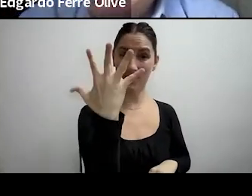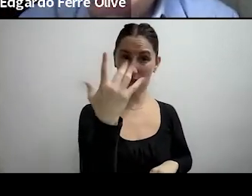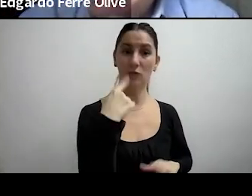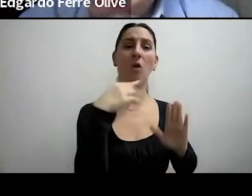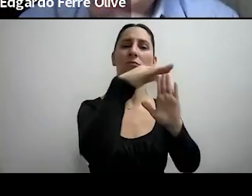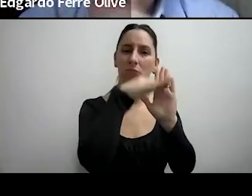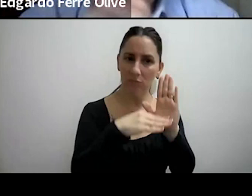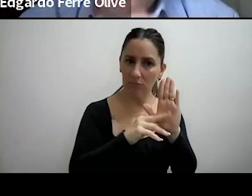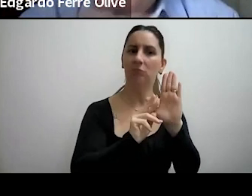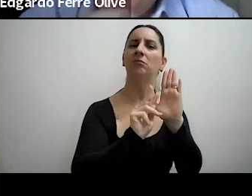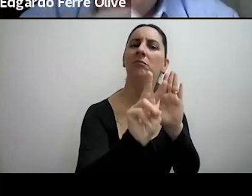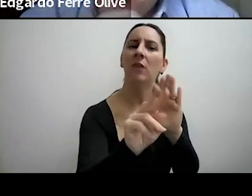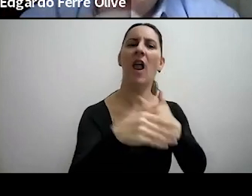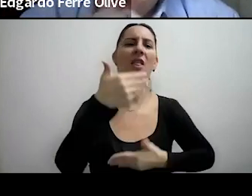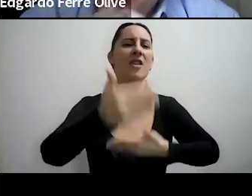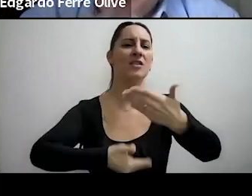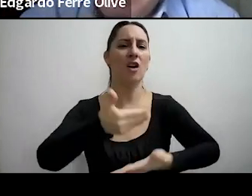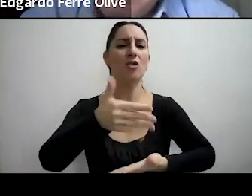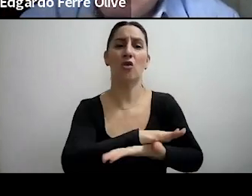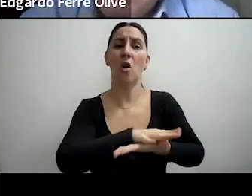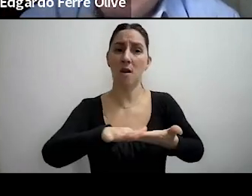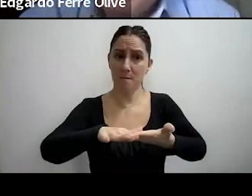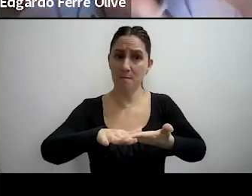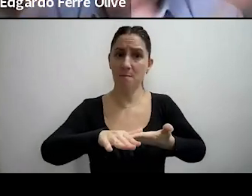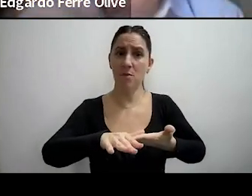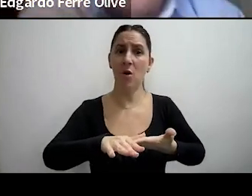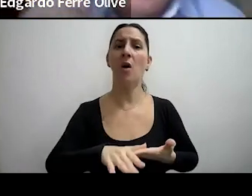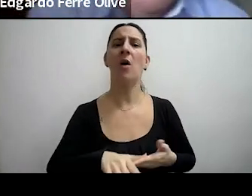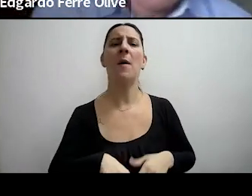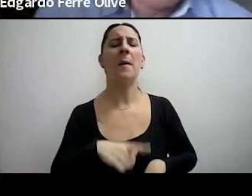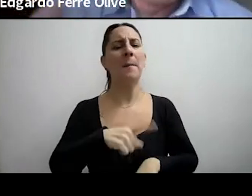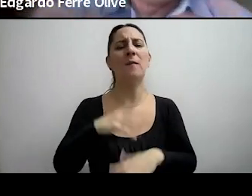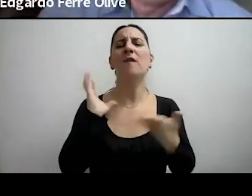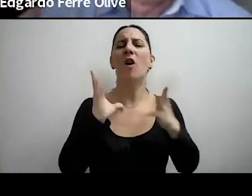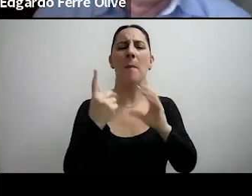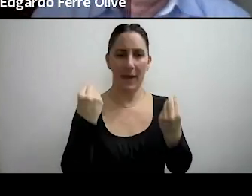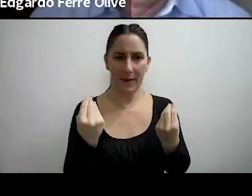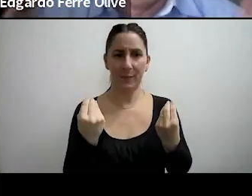para un desarrollo limpio. Tuvo mucho interés en su momento. ¿Qué consistía? Un país